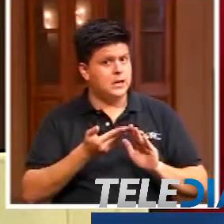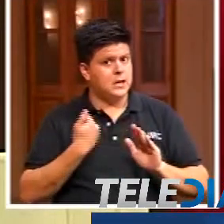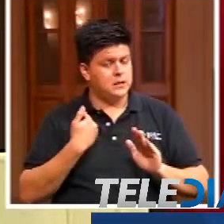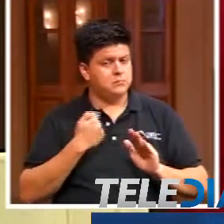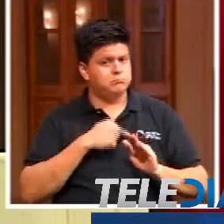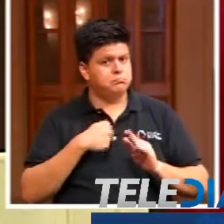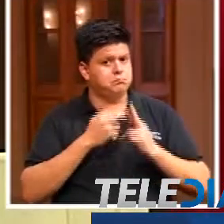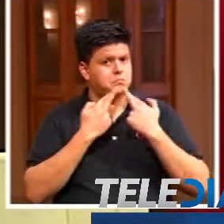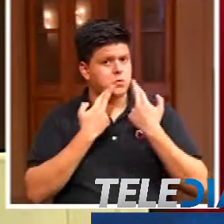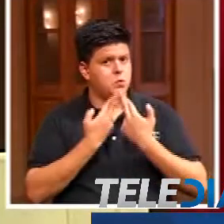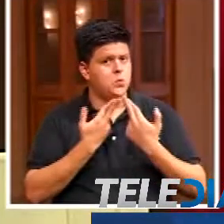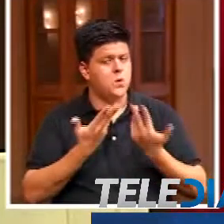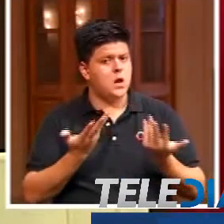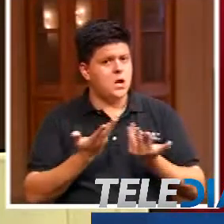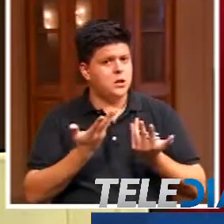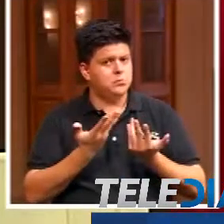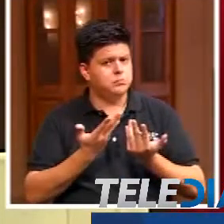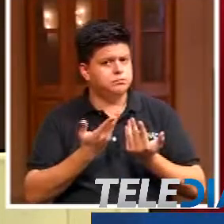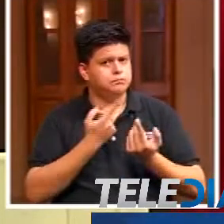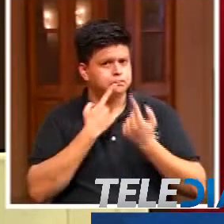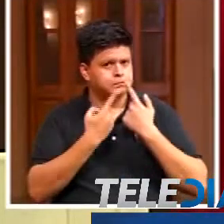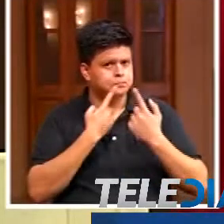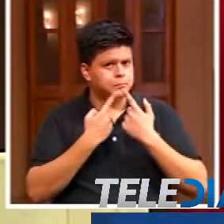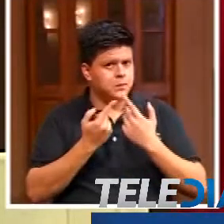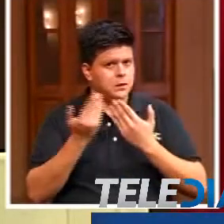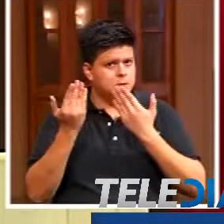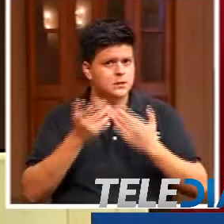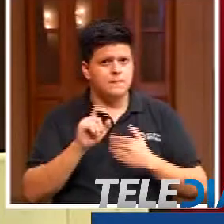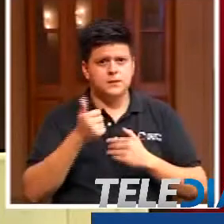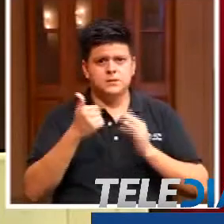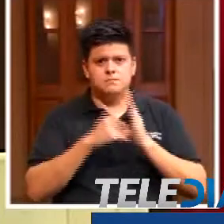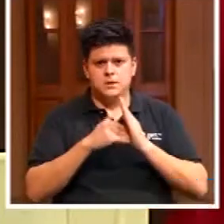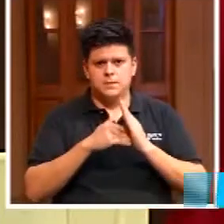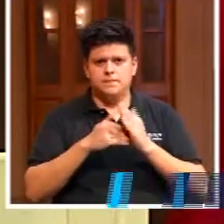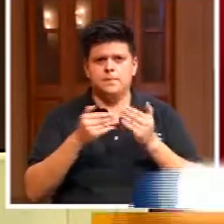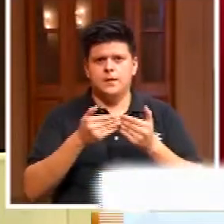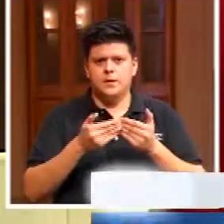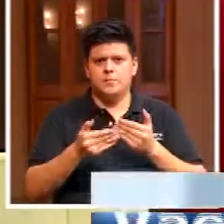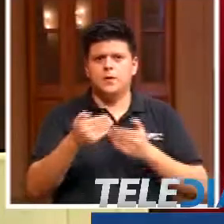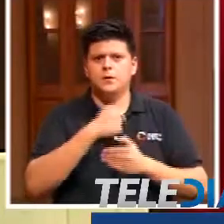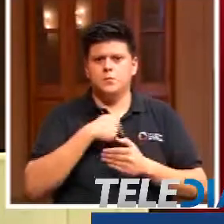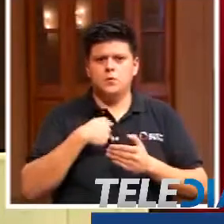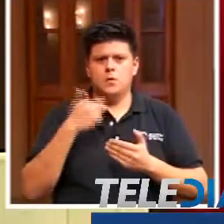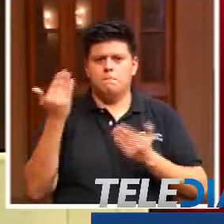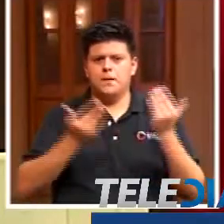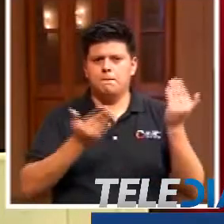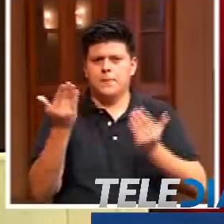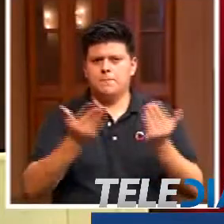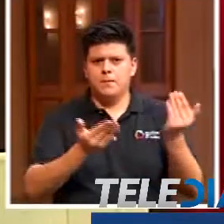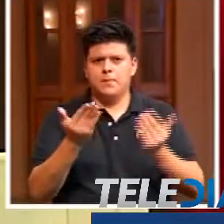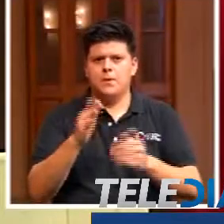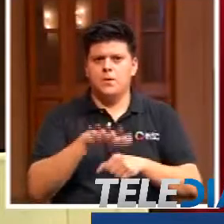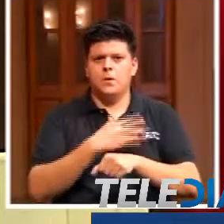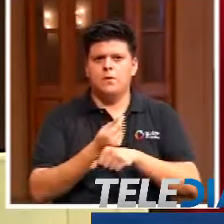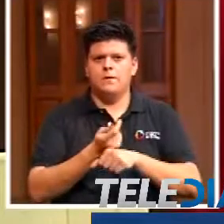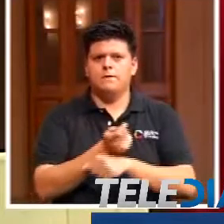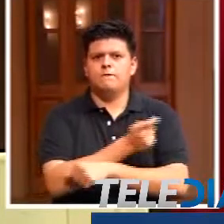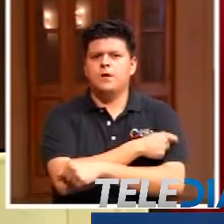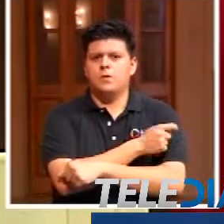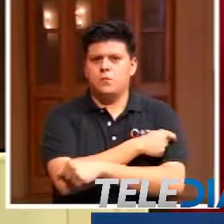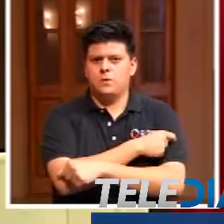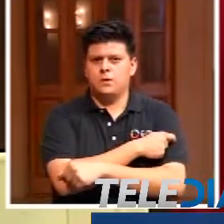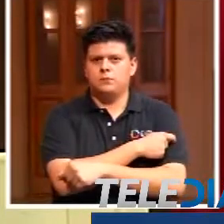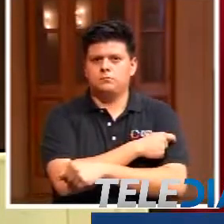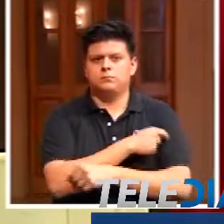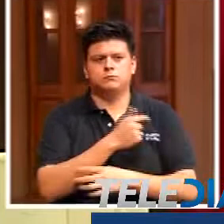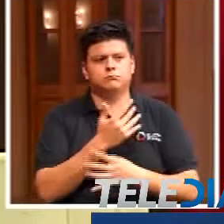reunión y van a llegar 26.000, pero posteriormente nos van a estar llegando nuevamente vacunas.